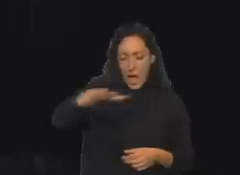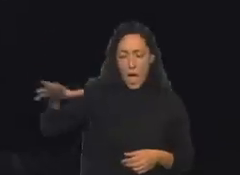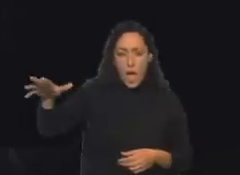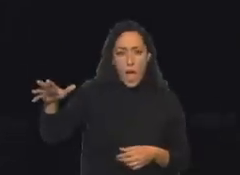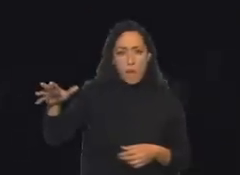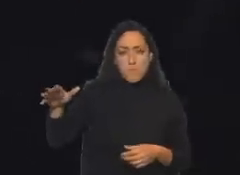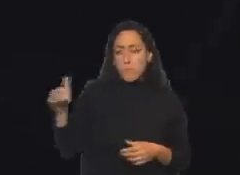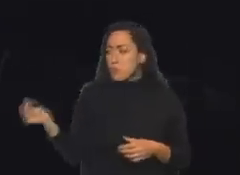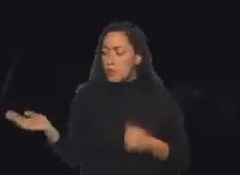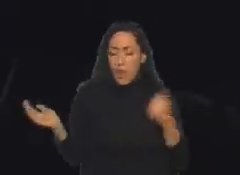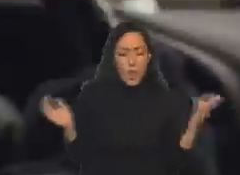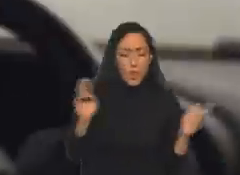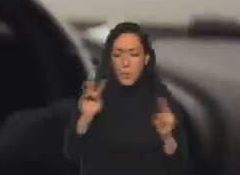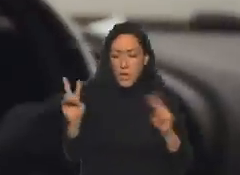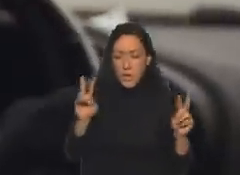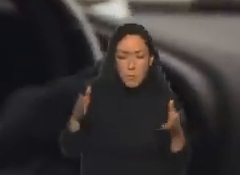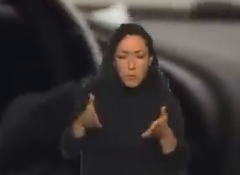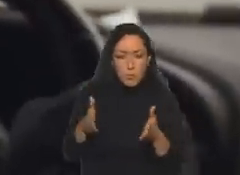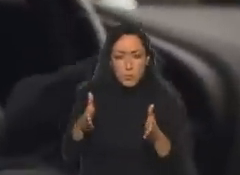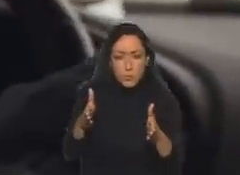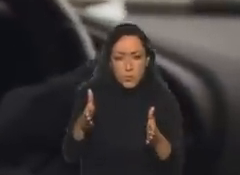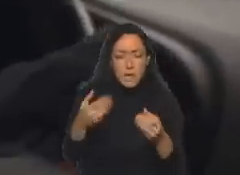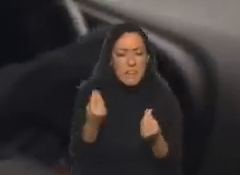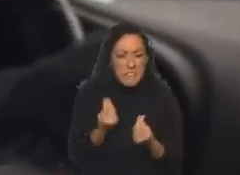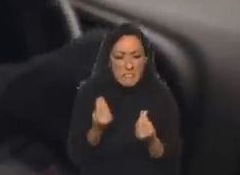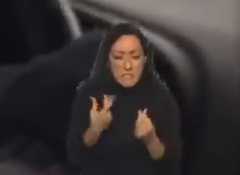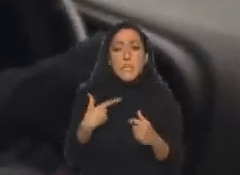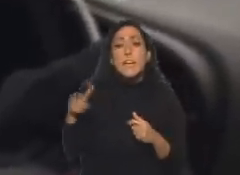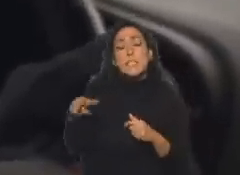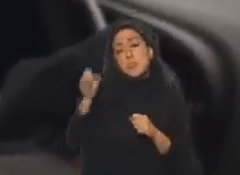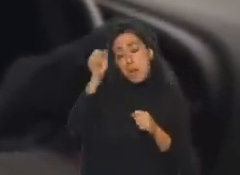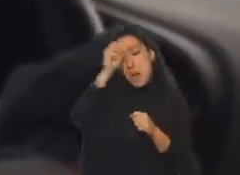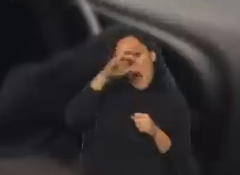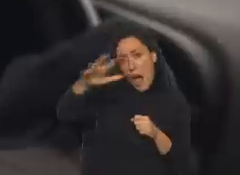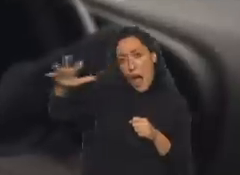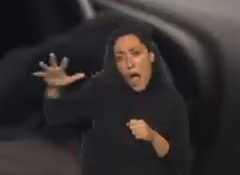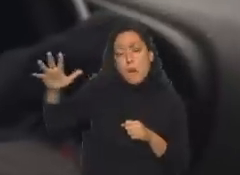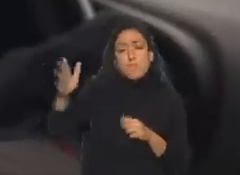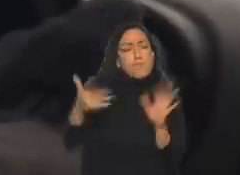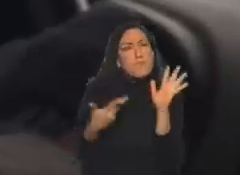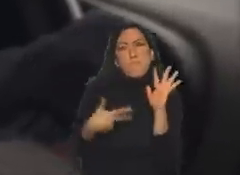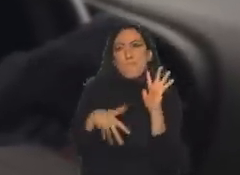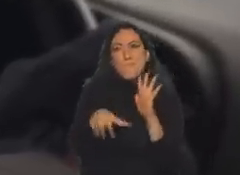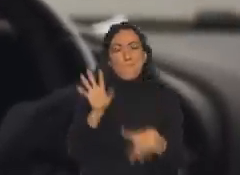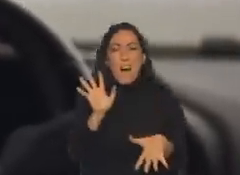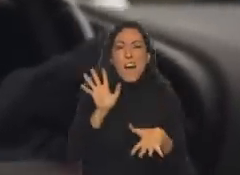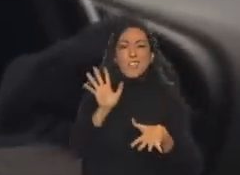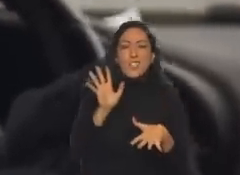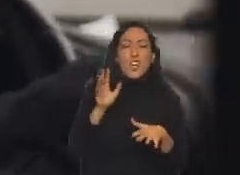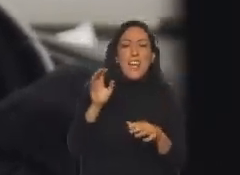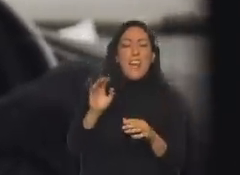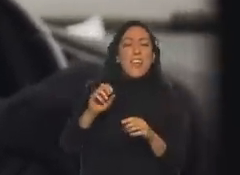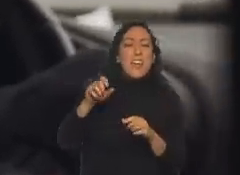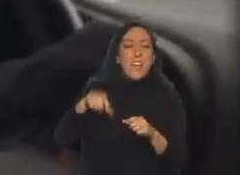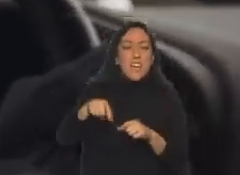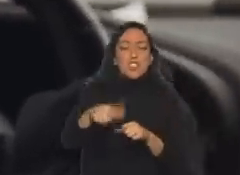Acá, a los costados de la ruta, ¿de qué son? Estos campos son todos campos, la mayoría son campos sojeros. Ajá.